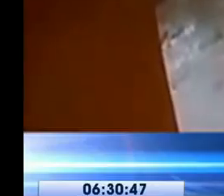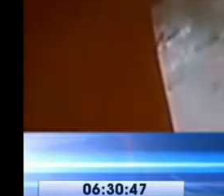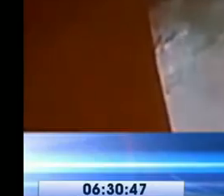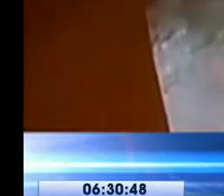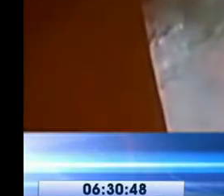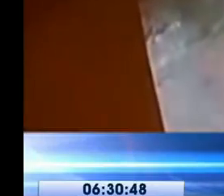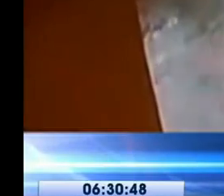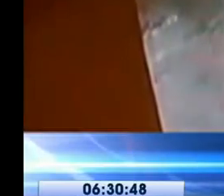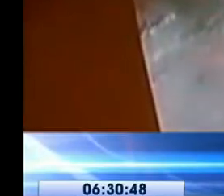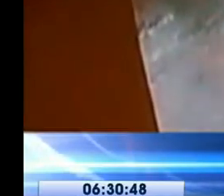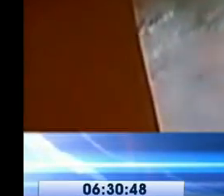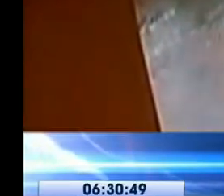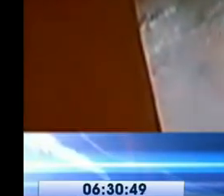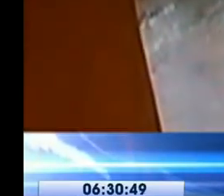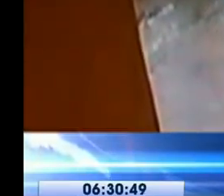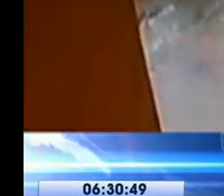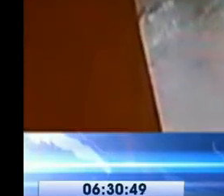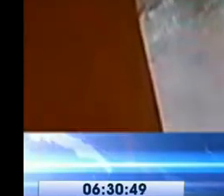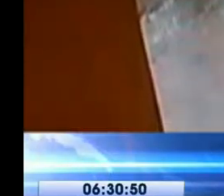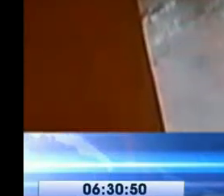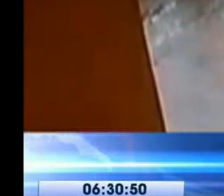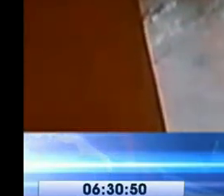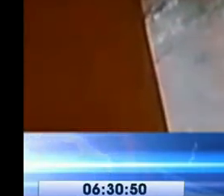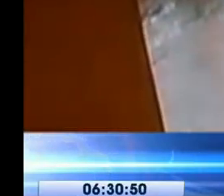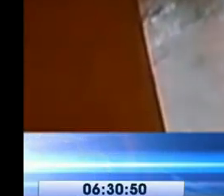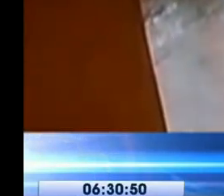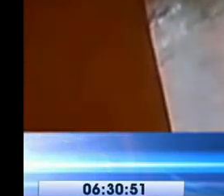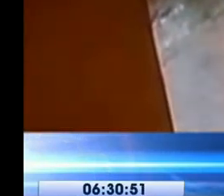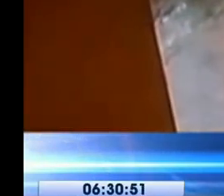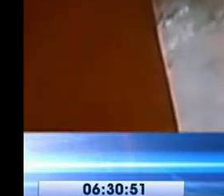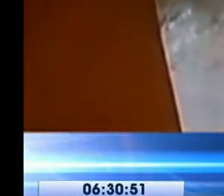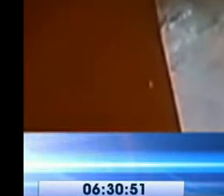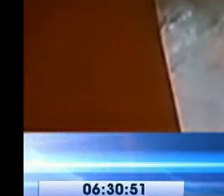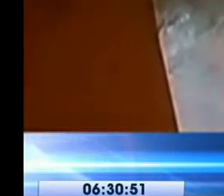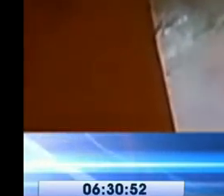Guayas. Cámaras de seguridad captaron el hecho.